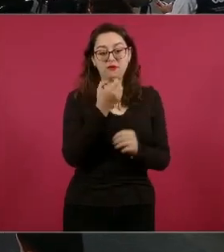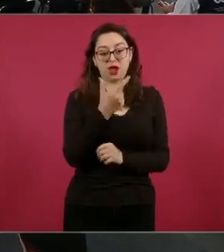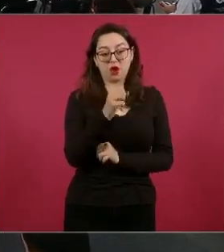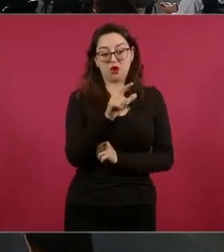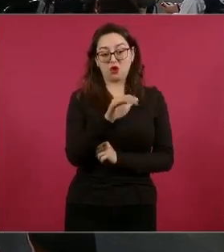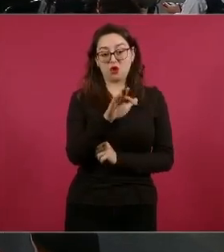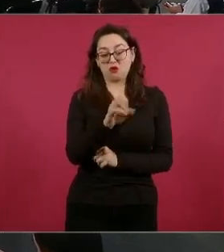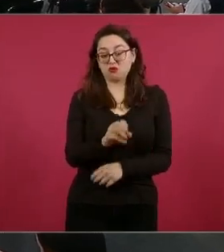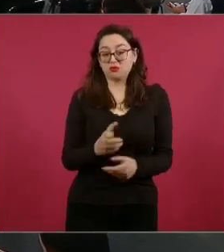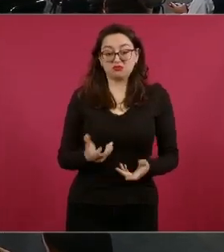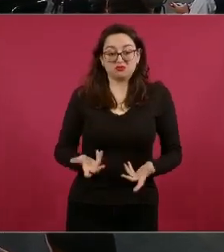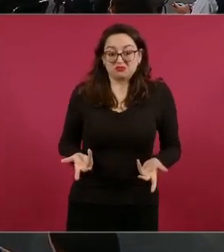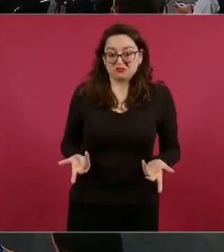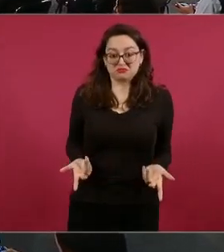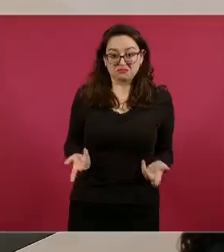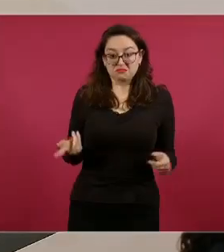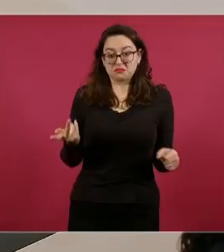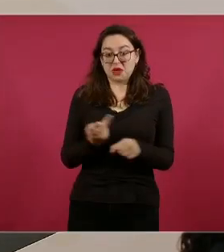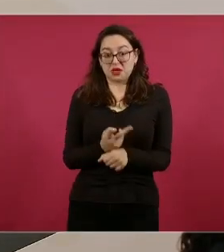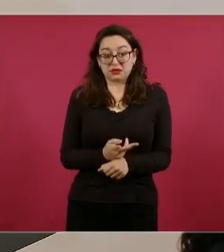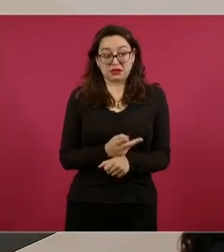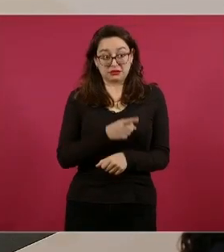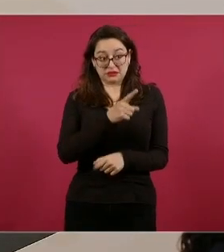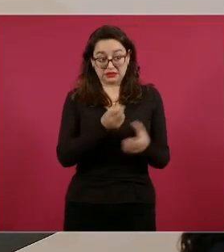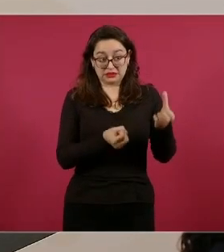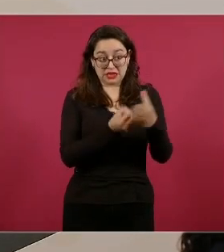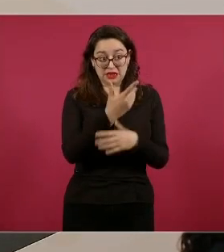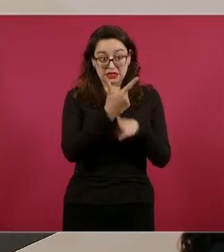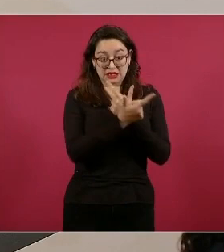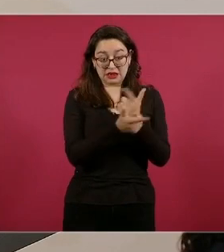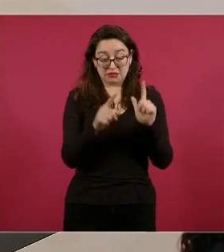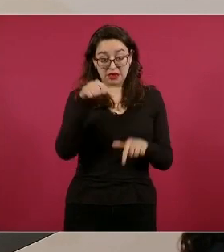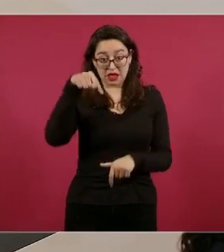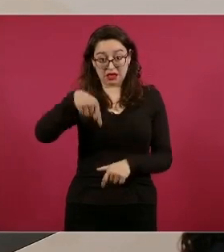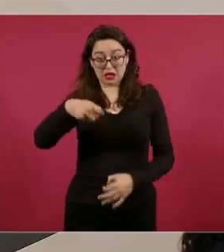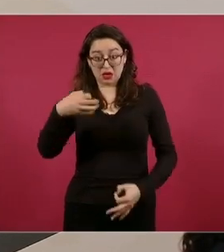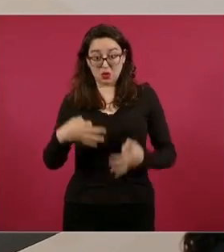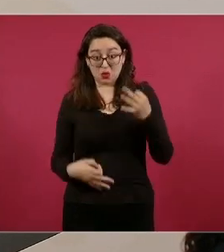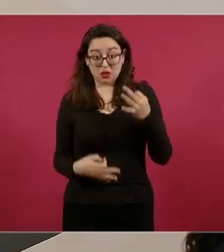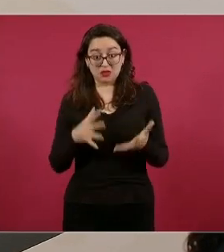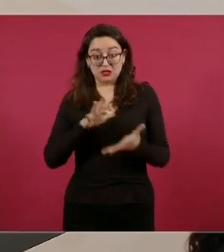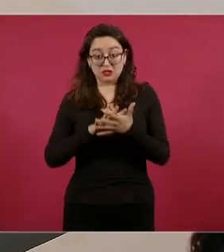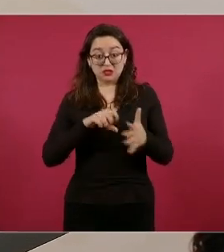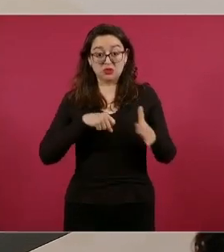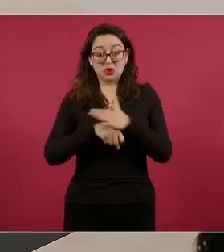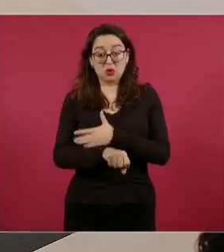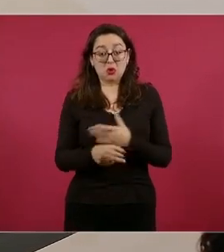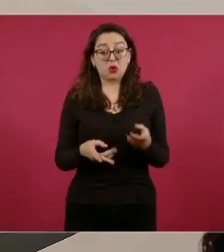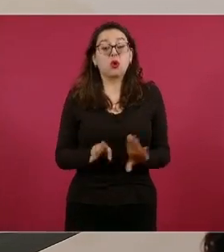hacer? ¿Habrá cargos en contra de él? ¿No habrá cargos? Eso, ¿o mejor que colabore?